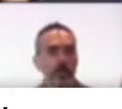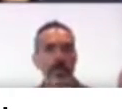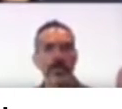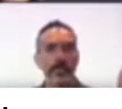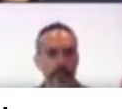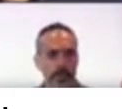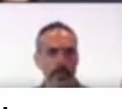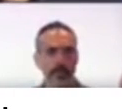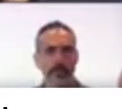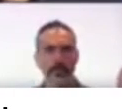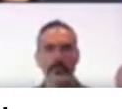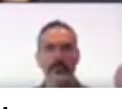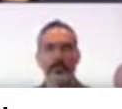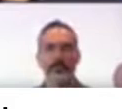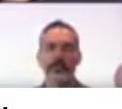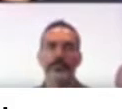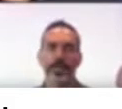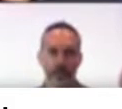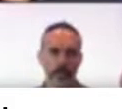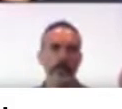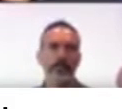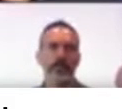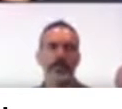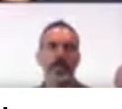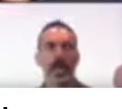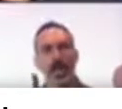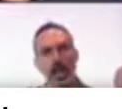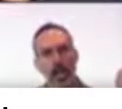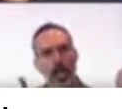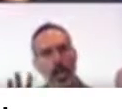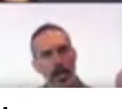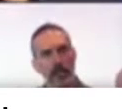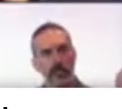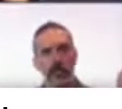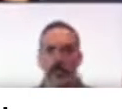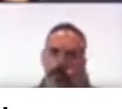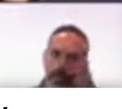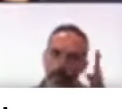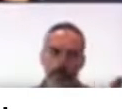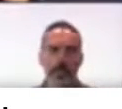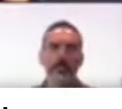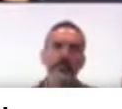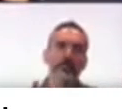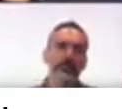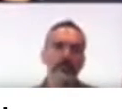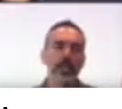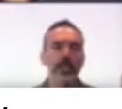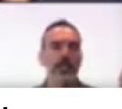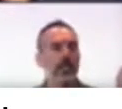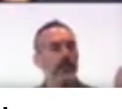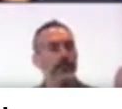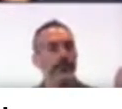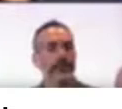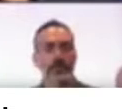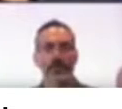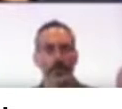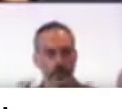estar coordinados. Nosotros disolvemos bandas, detenemos todos los